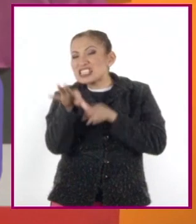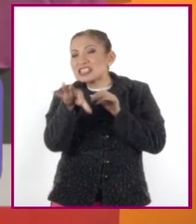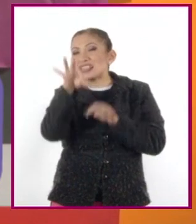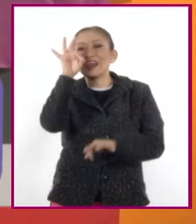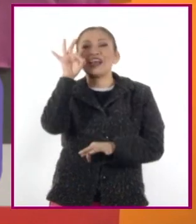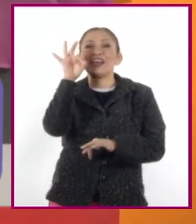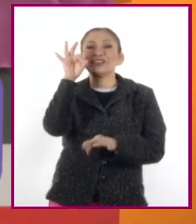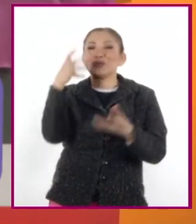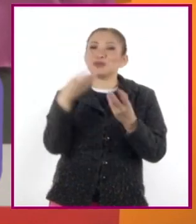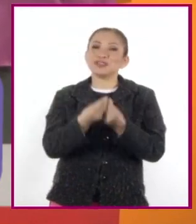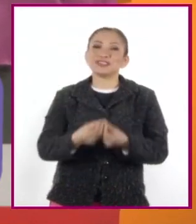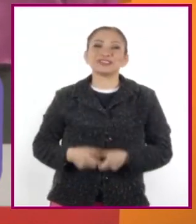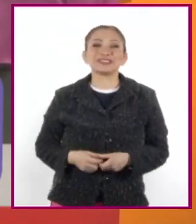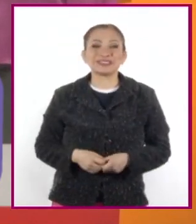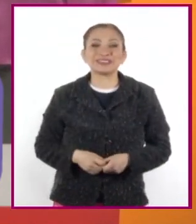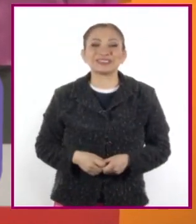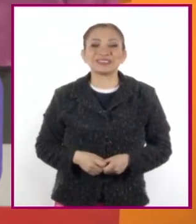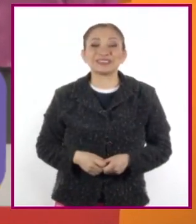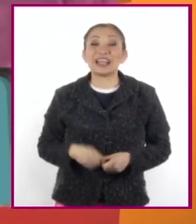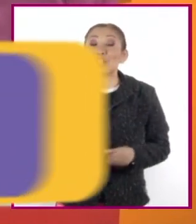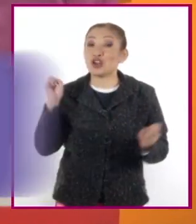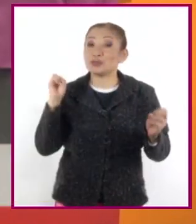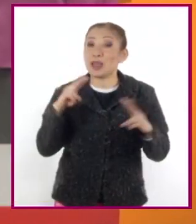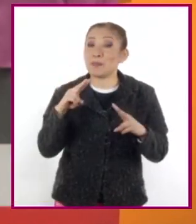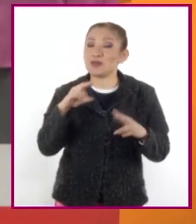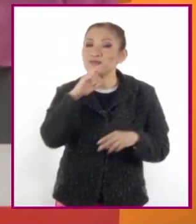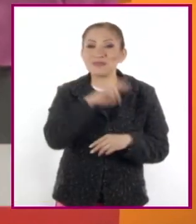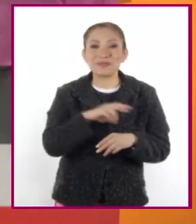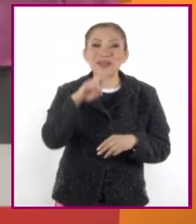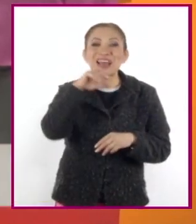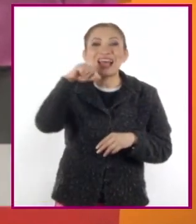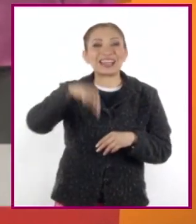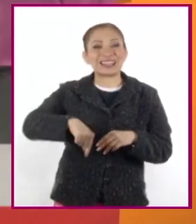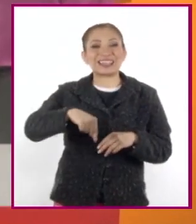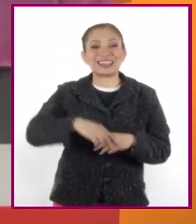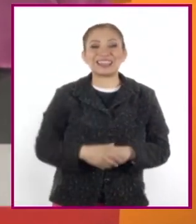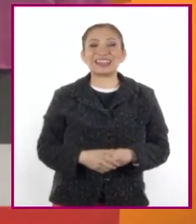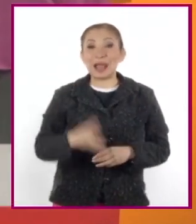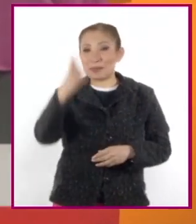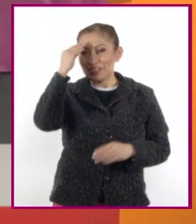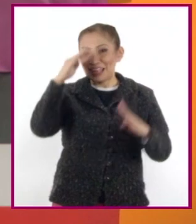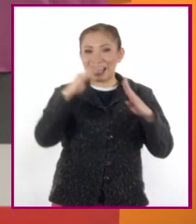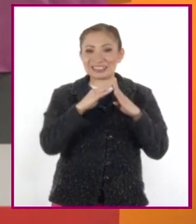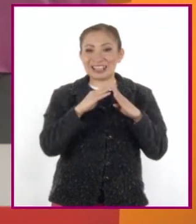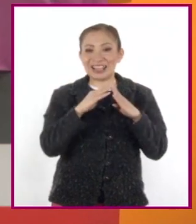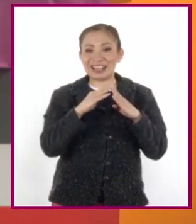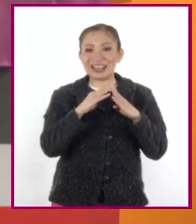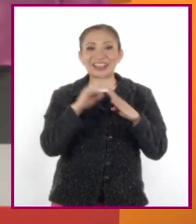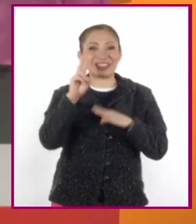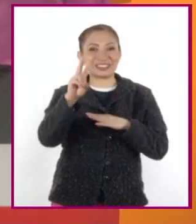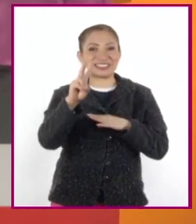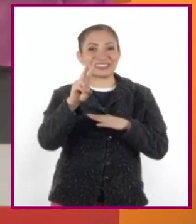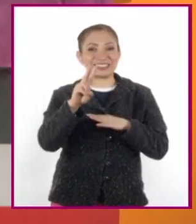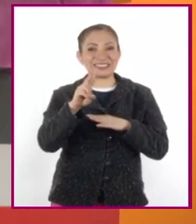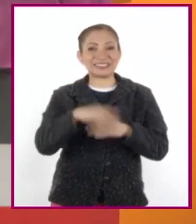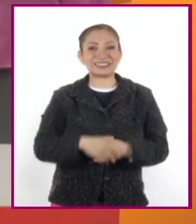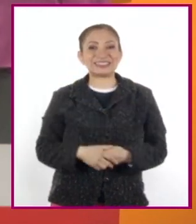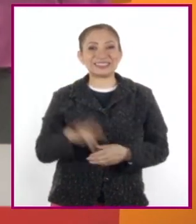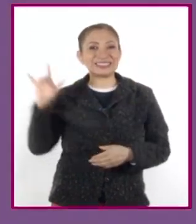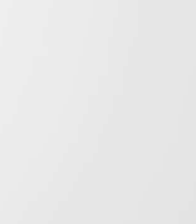descubrir juntos. Así que nos vemos pronto aquí, en Aprende en Casa 2.